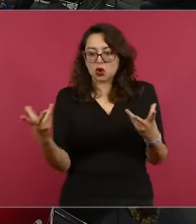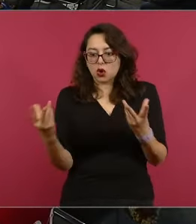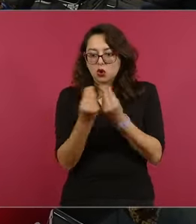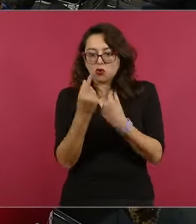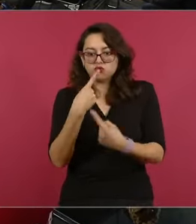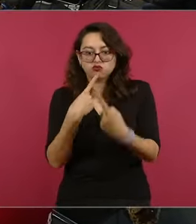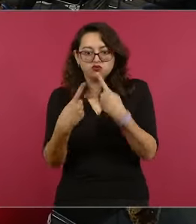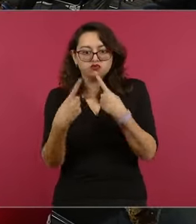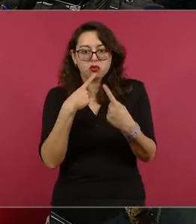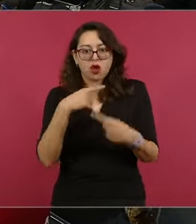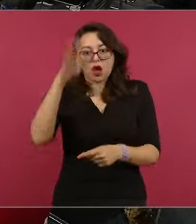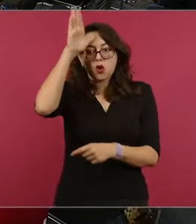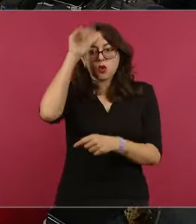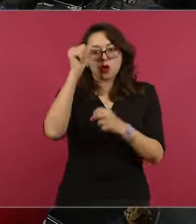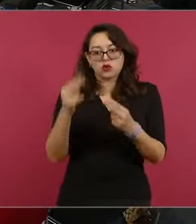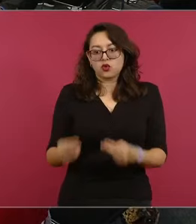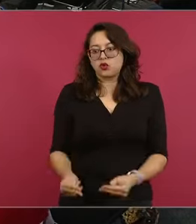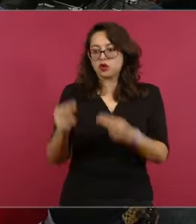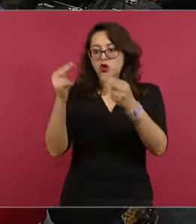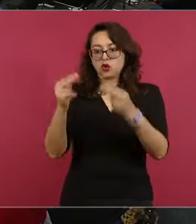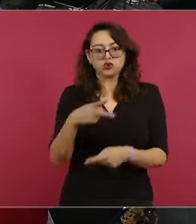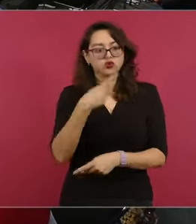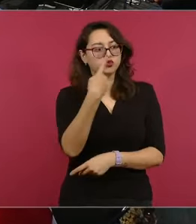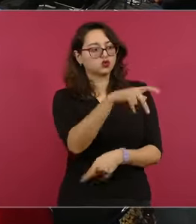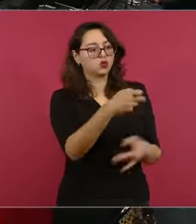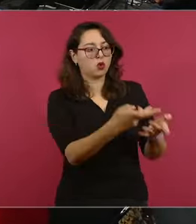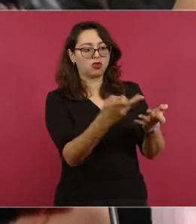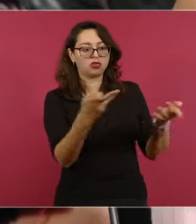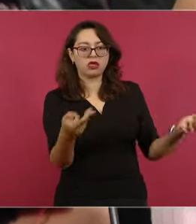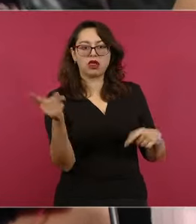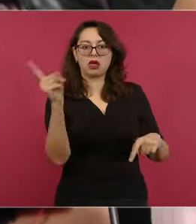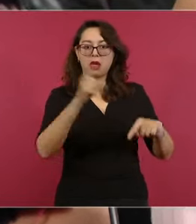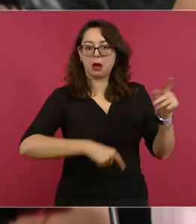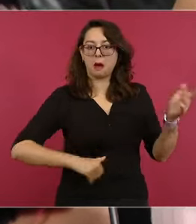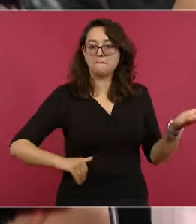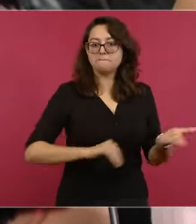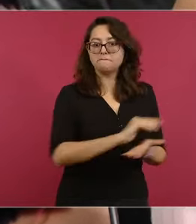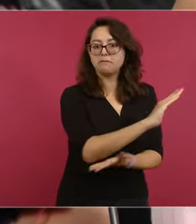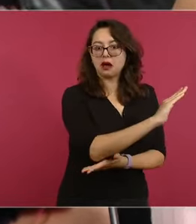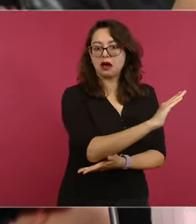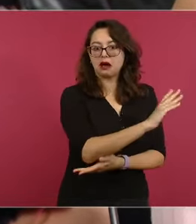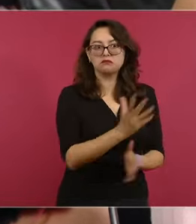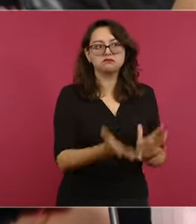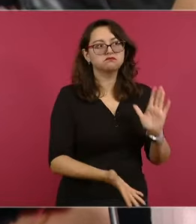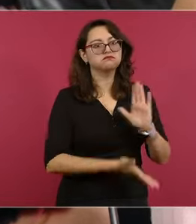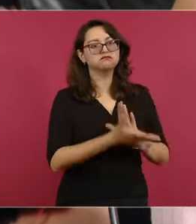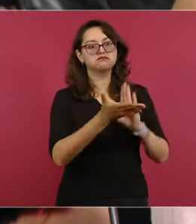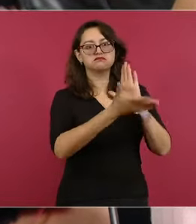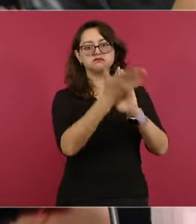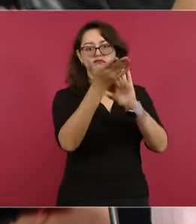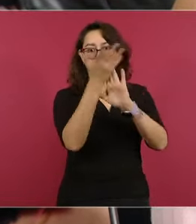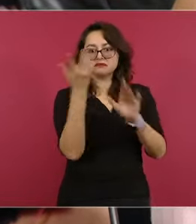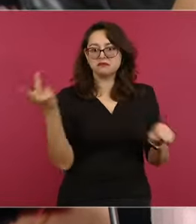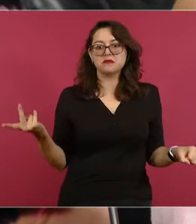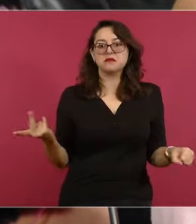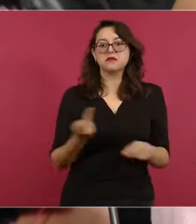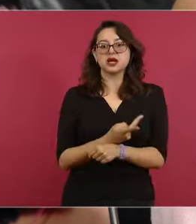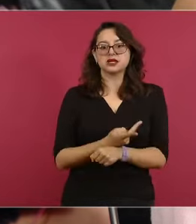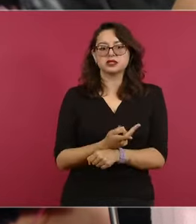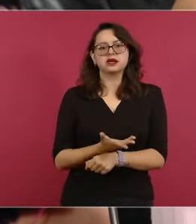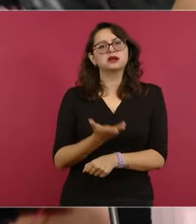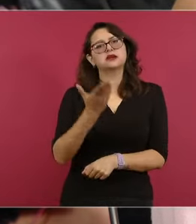desarrollos, pues quitando las tierras ejidales, desincorporándolas. Entonces, están pidiendo el apoyo